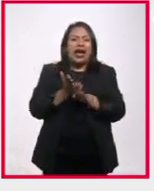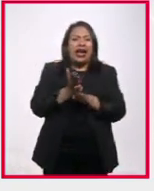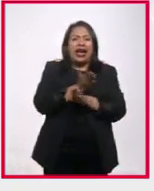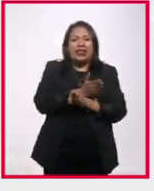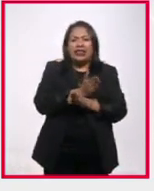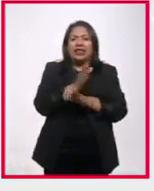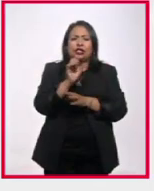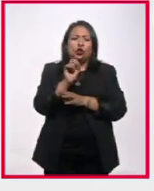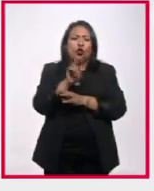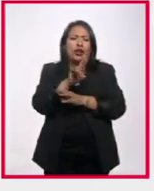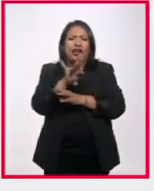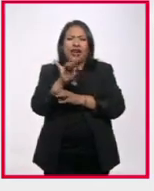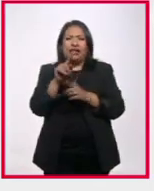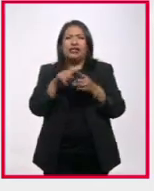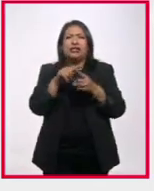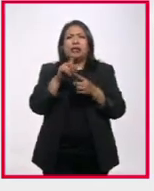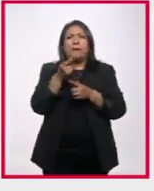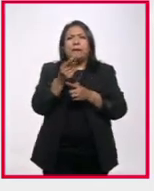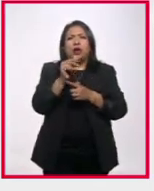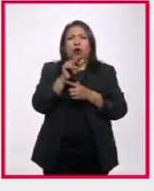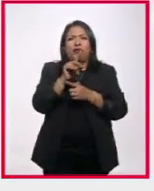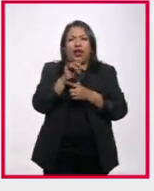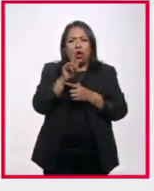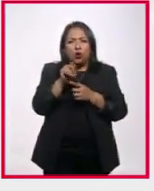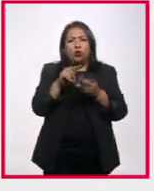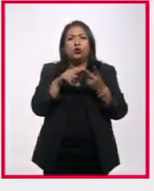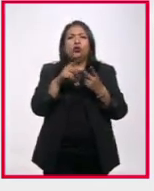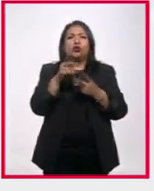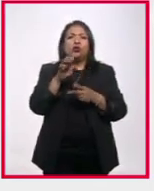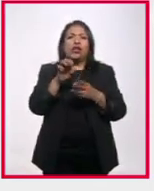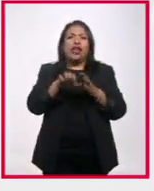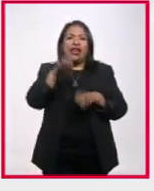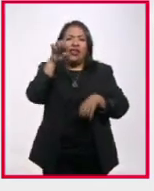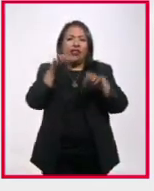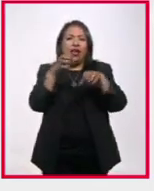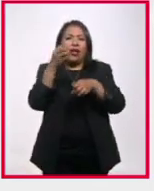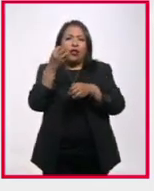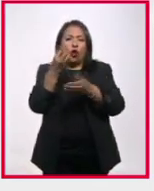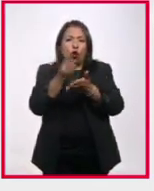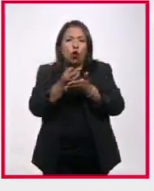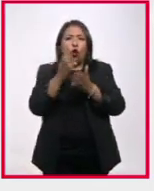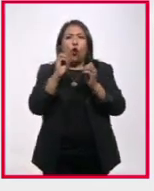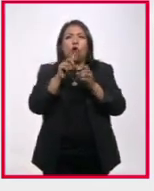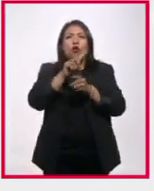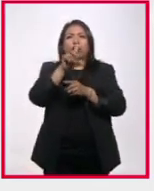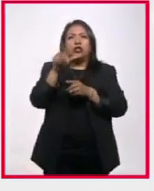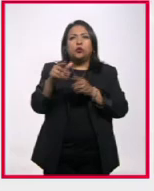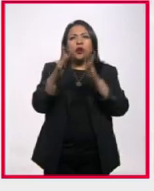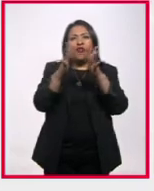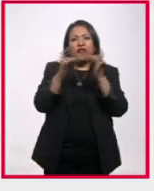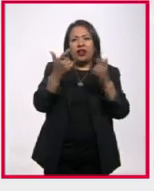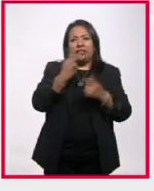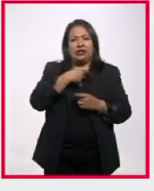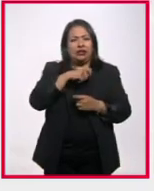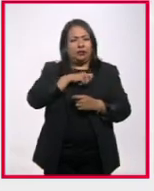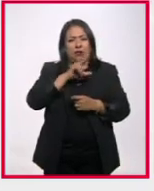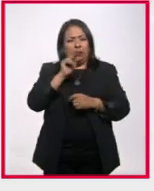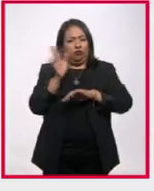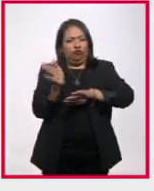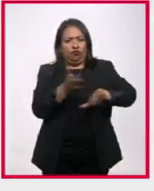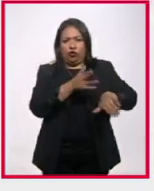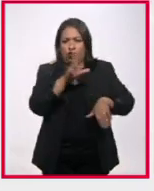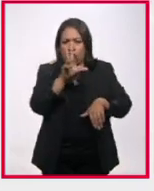antecedentes surrealistas del Perro Andaluz o de La Edad de Oro, ni la obra posterior en Francia y en España,